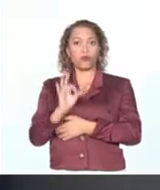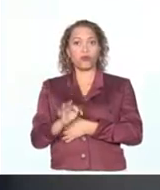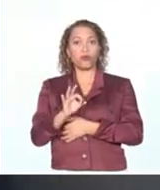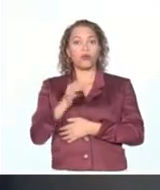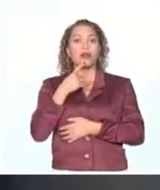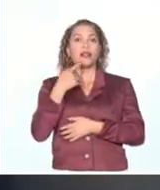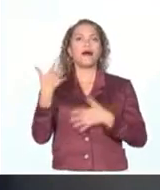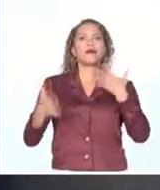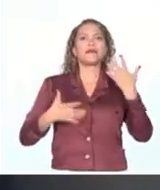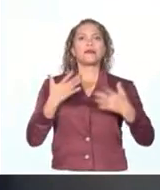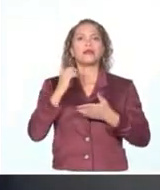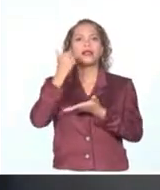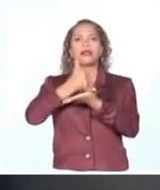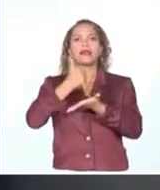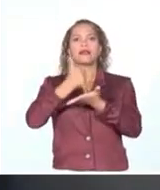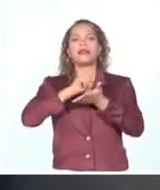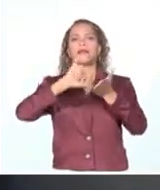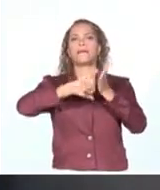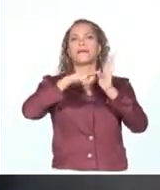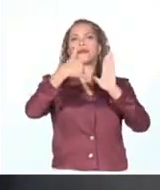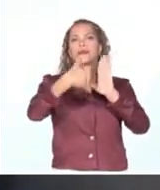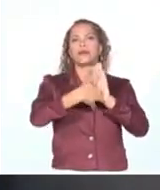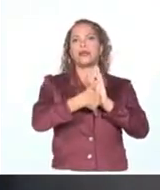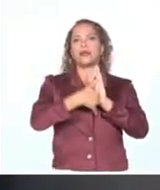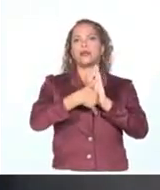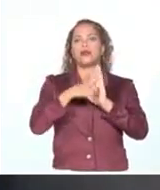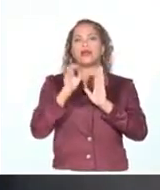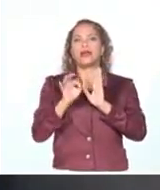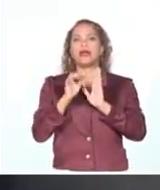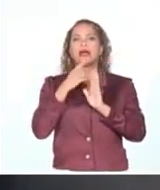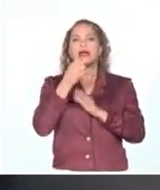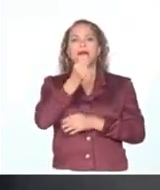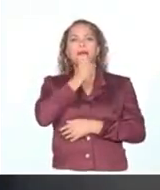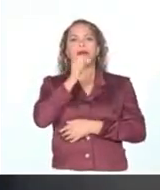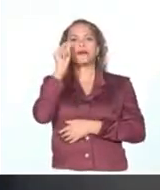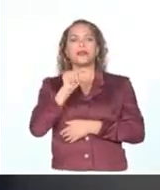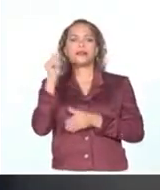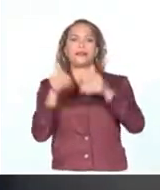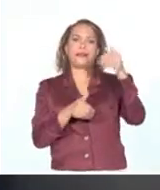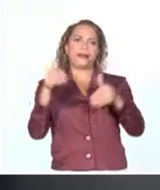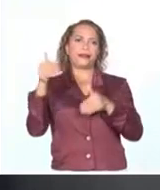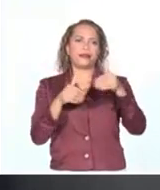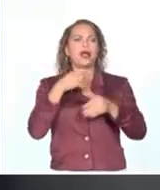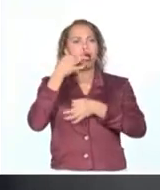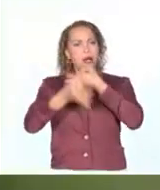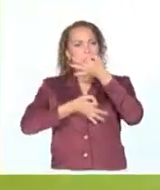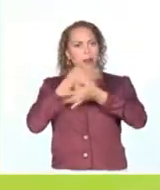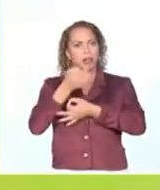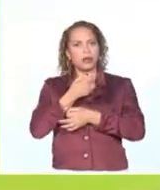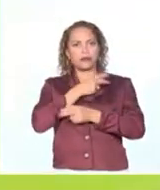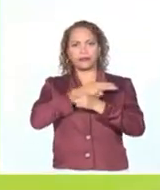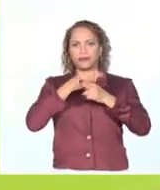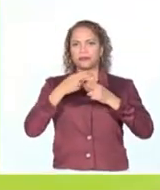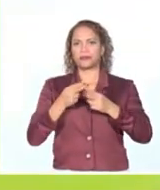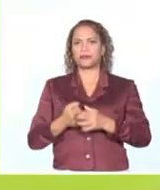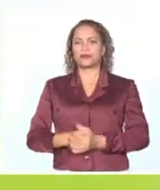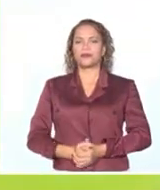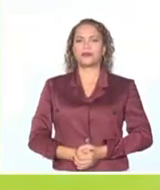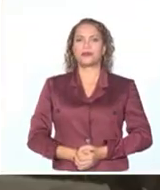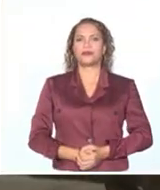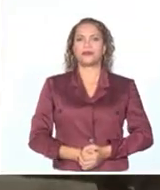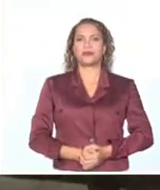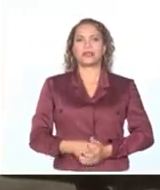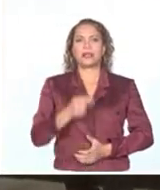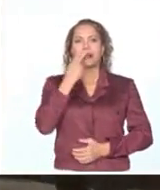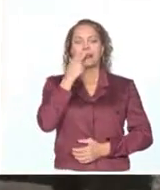pues tuvo como sede el proyecto Quisicuaba. Adiel Bermúdez Bermúdez estuvo allí y nos cuenta la historia. Desde muy